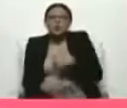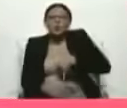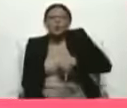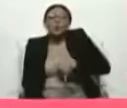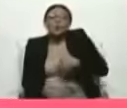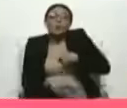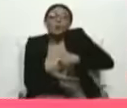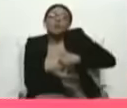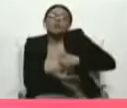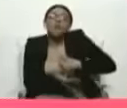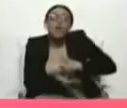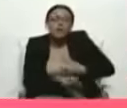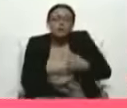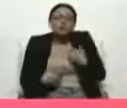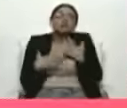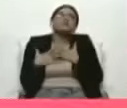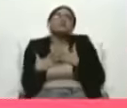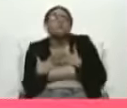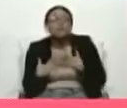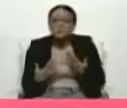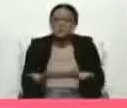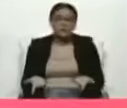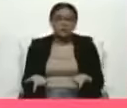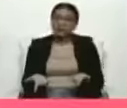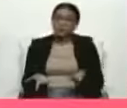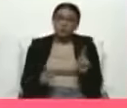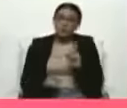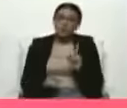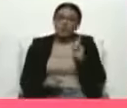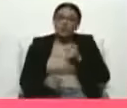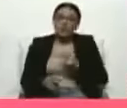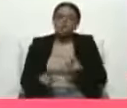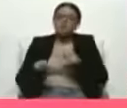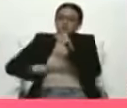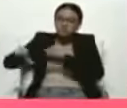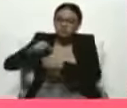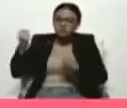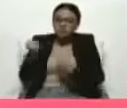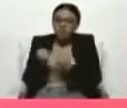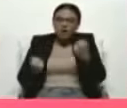Se seca, se muere, fenece.